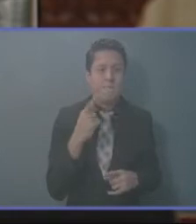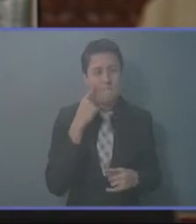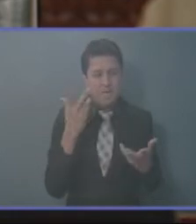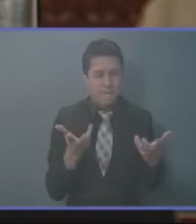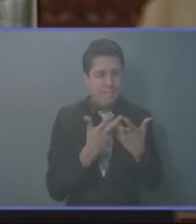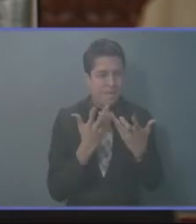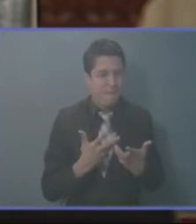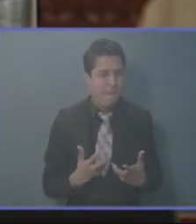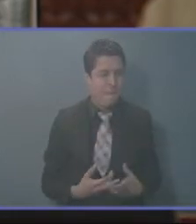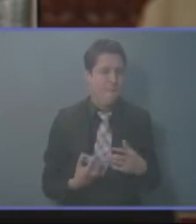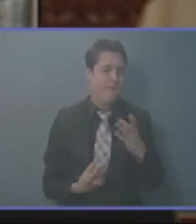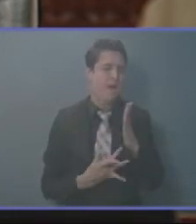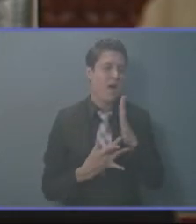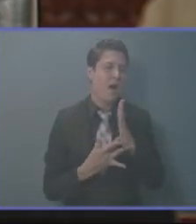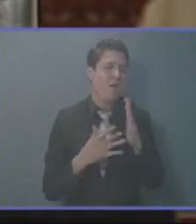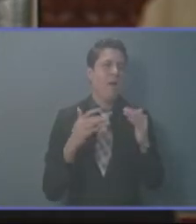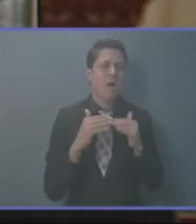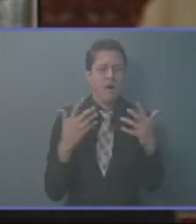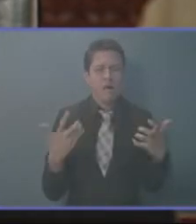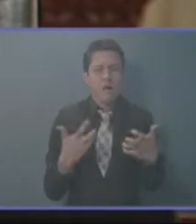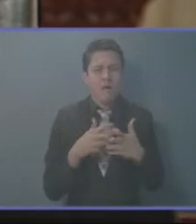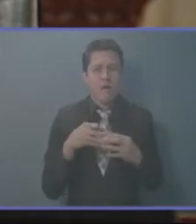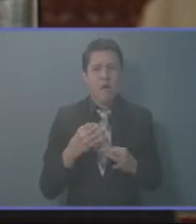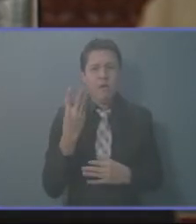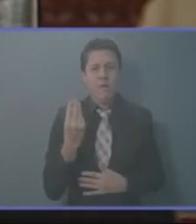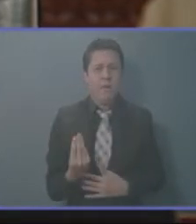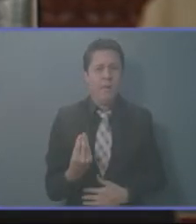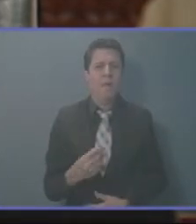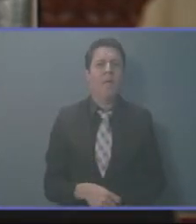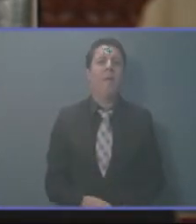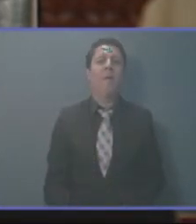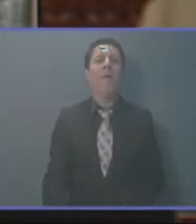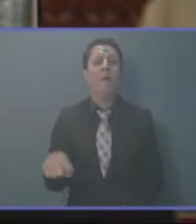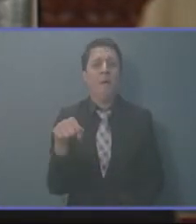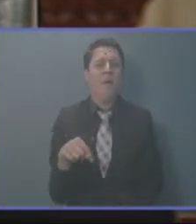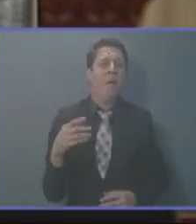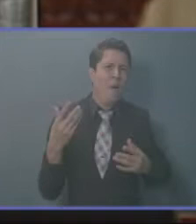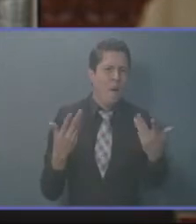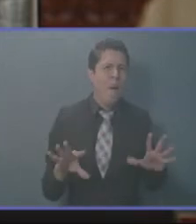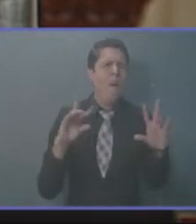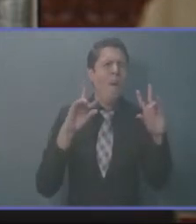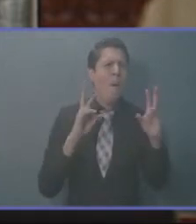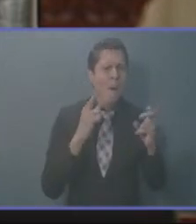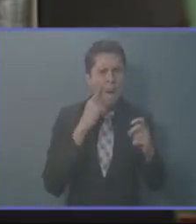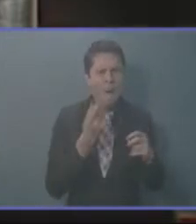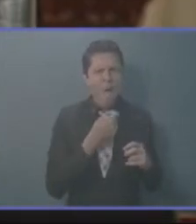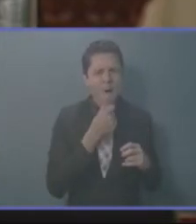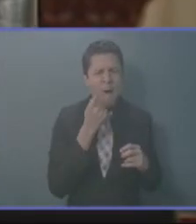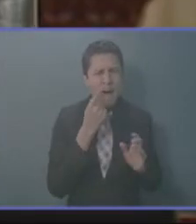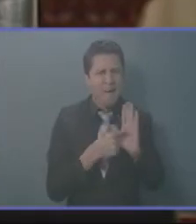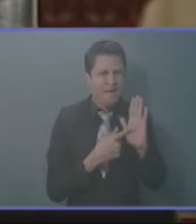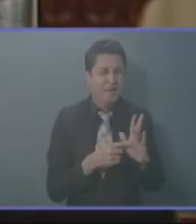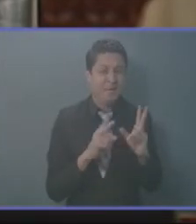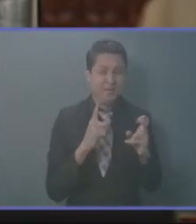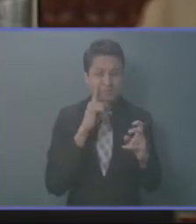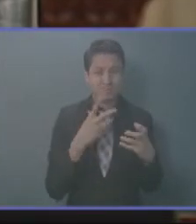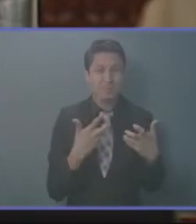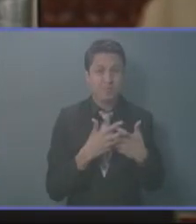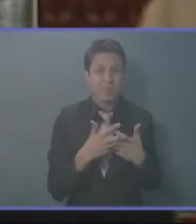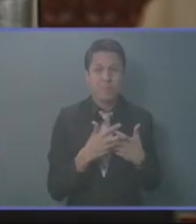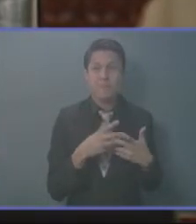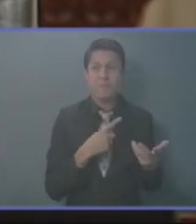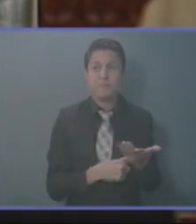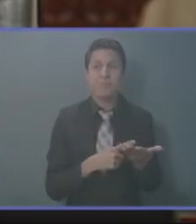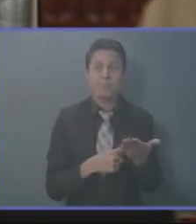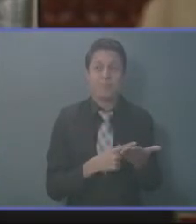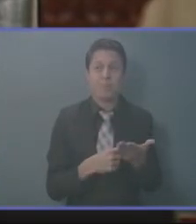investigaciones técnicas que se han realizado a la fecha. Debido a lo novedoso de la temática, todos los aspectos técnicos se encuentran en constante análisis y